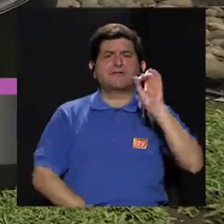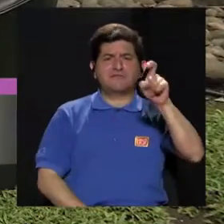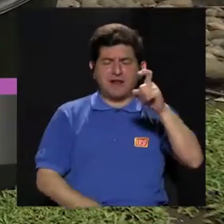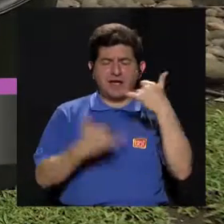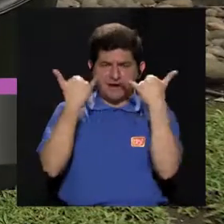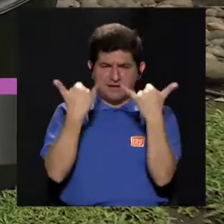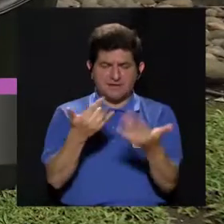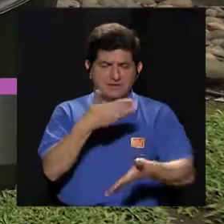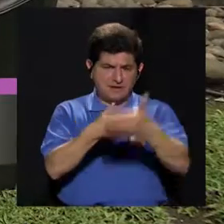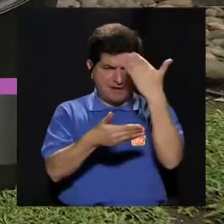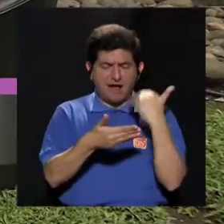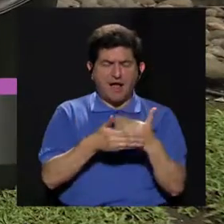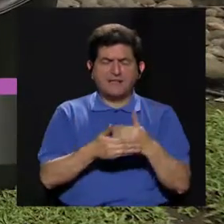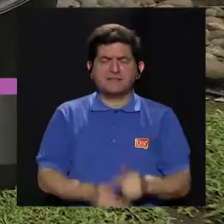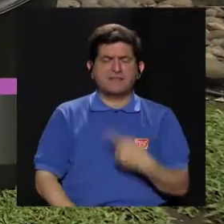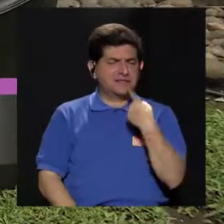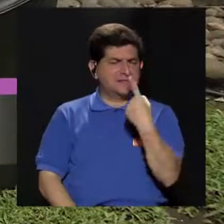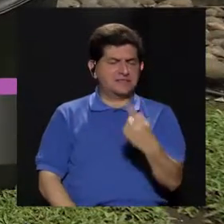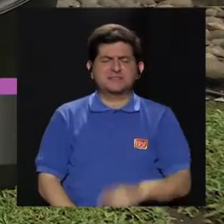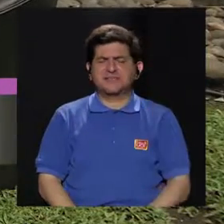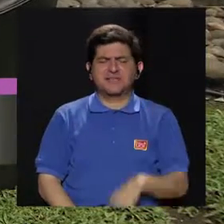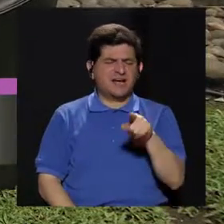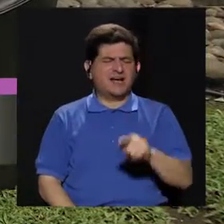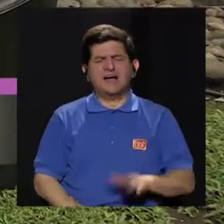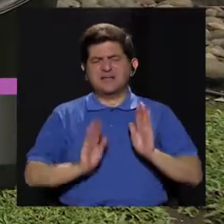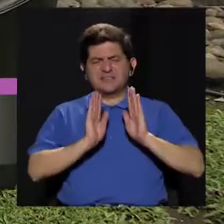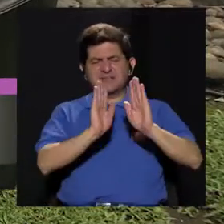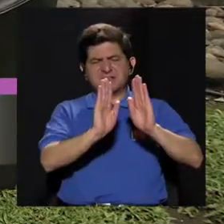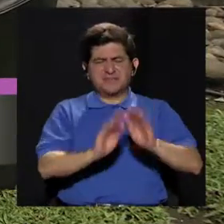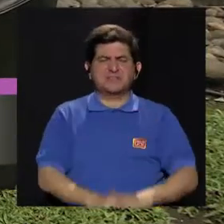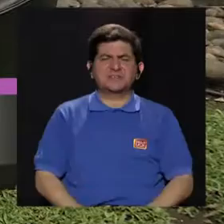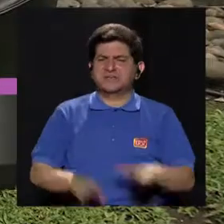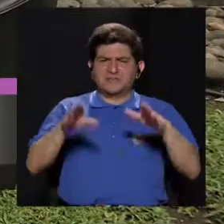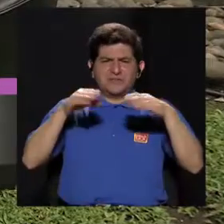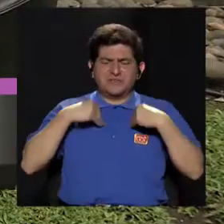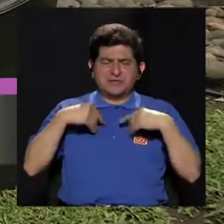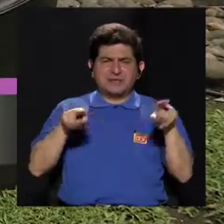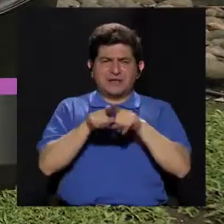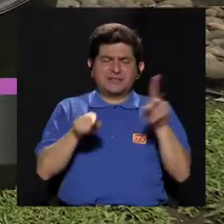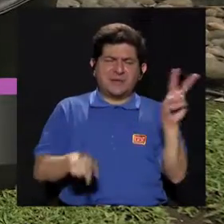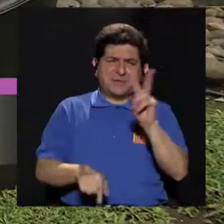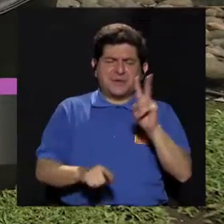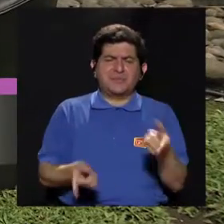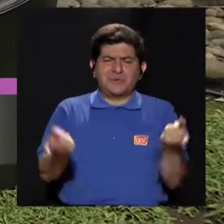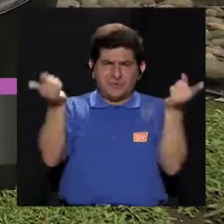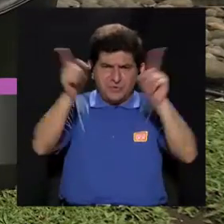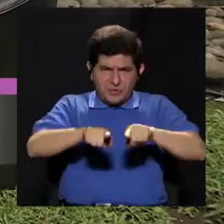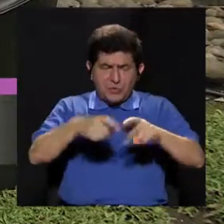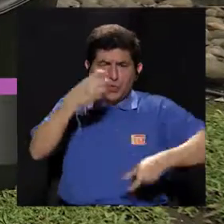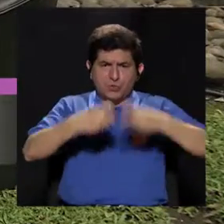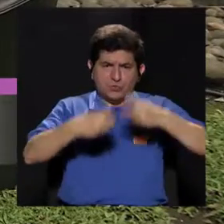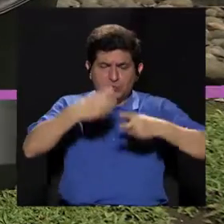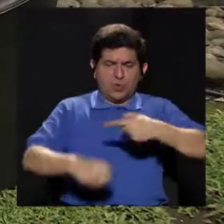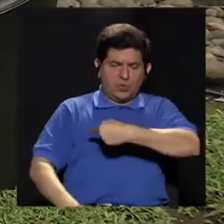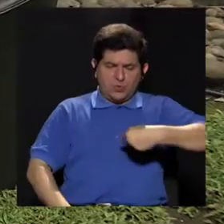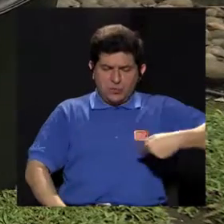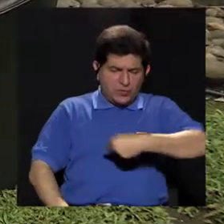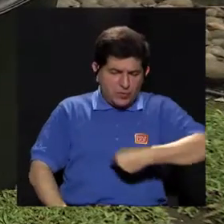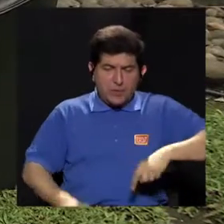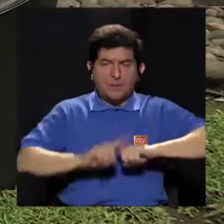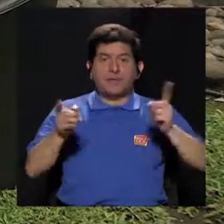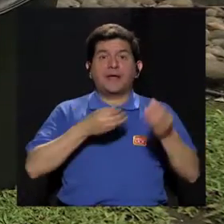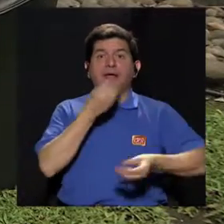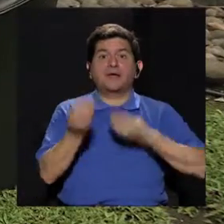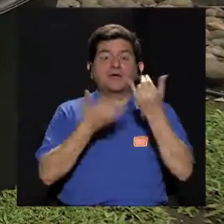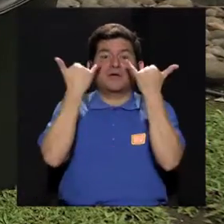del diagnóstico. Ya hemos hablado de la intolerancia, las alergias, de estos rotavirus también que pueden presentar y ciertos problemas